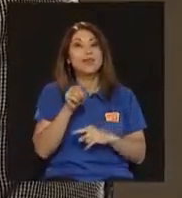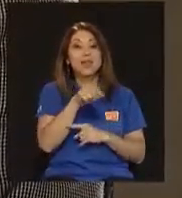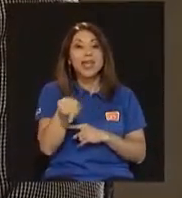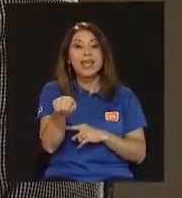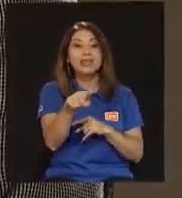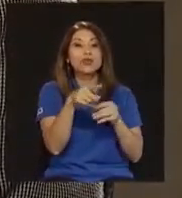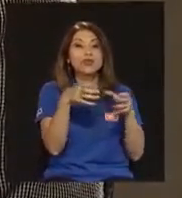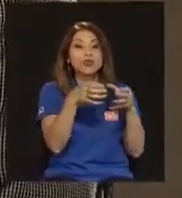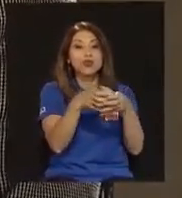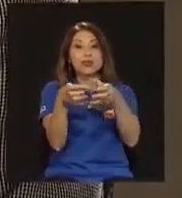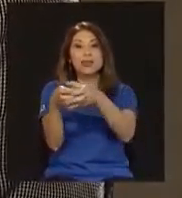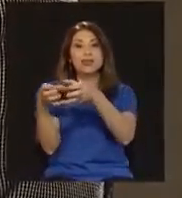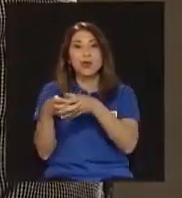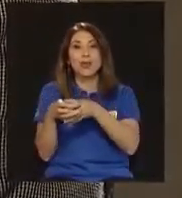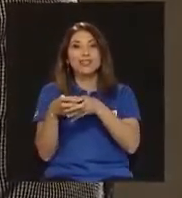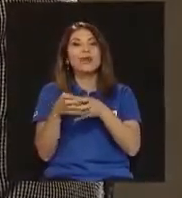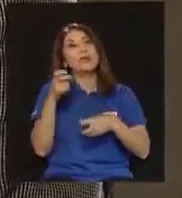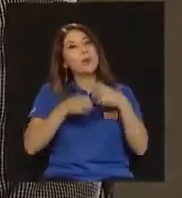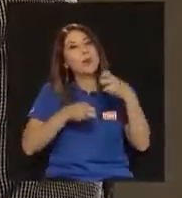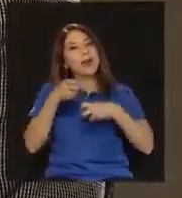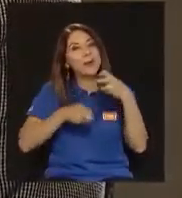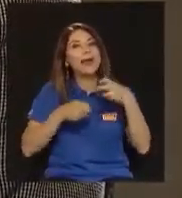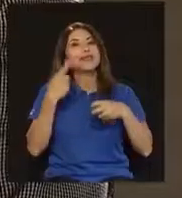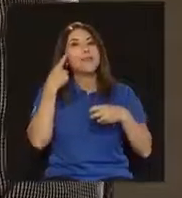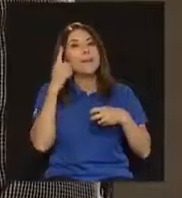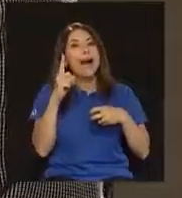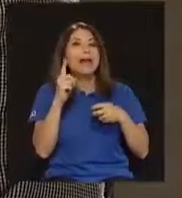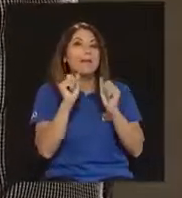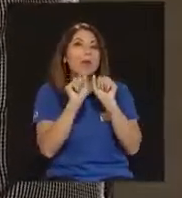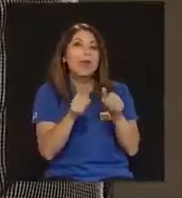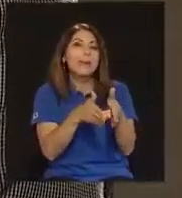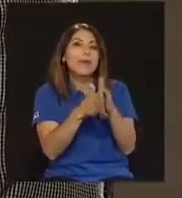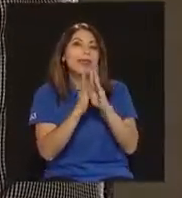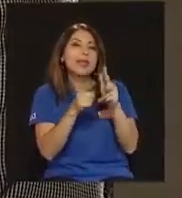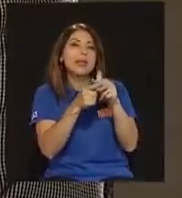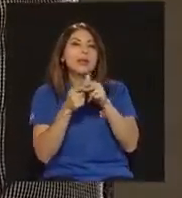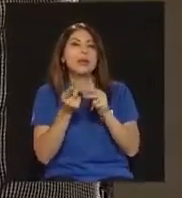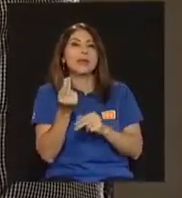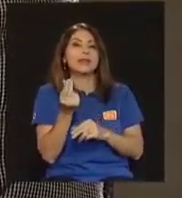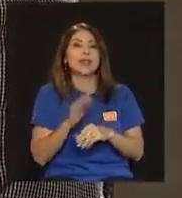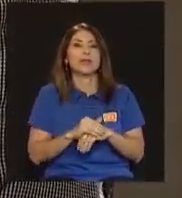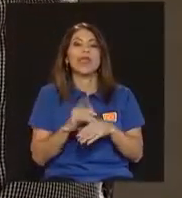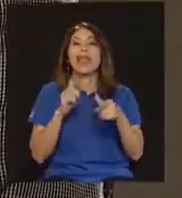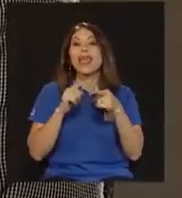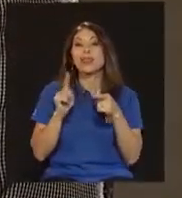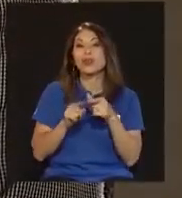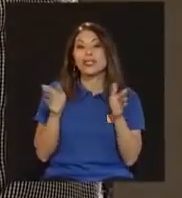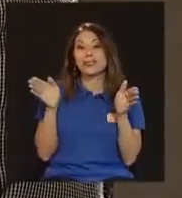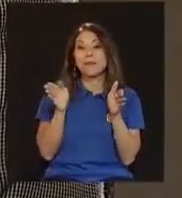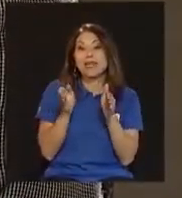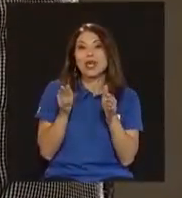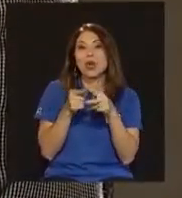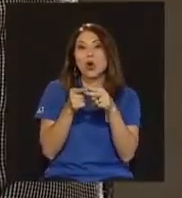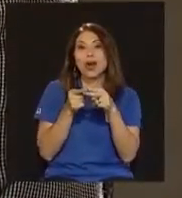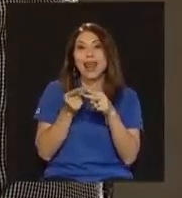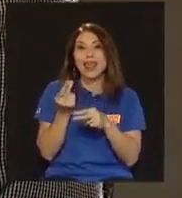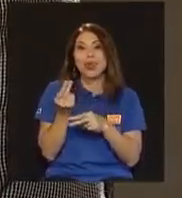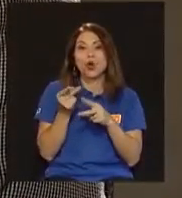problemas para poder acceder al crédito y esa es la gran debilidad y es donde el microcrédito se ha constituido un